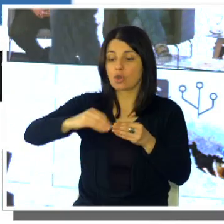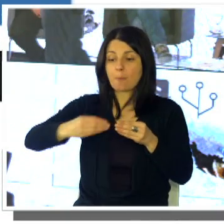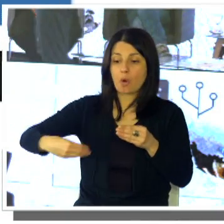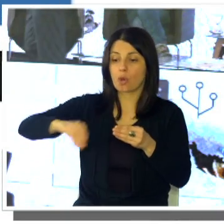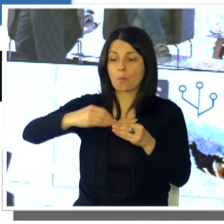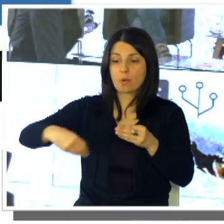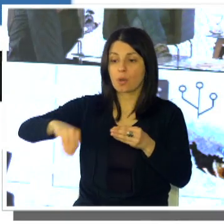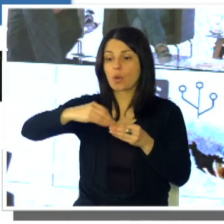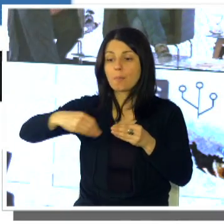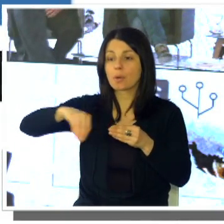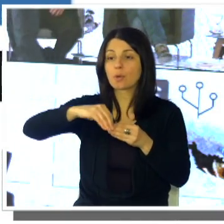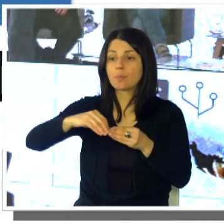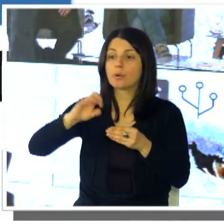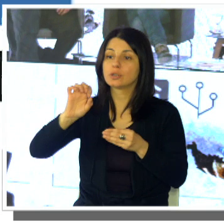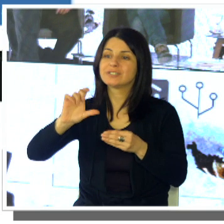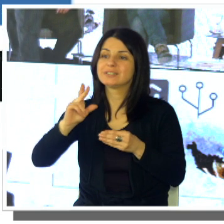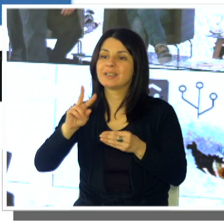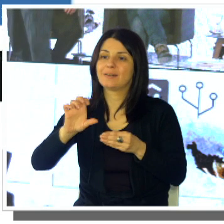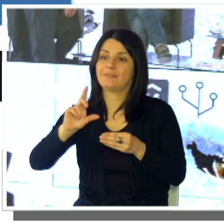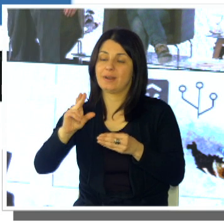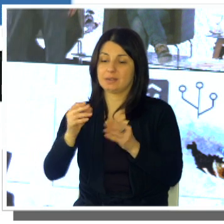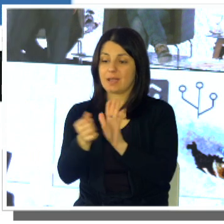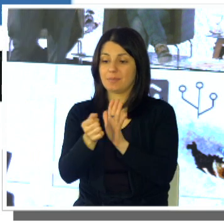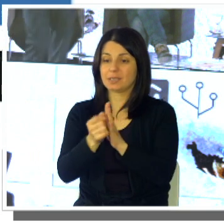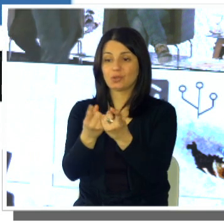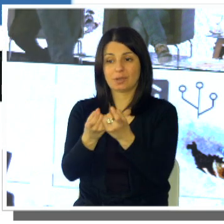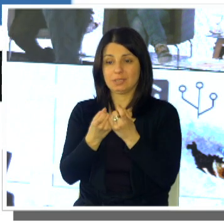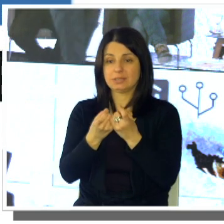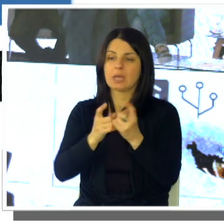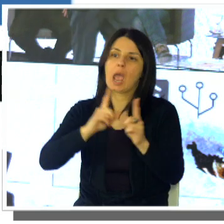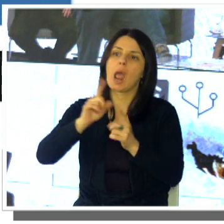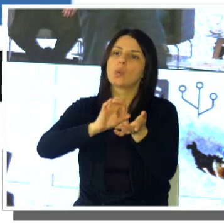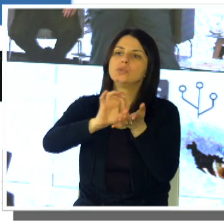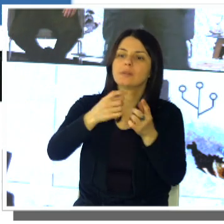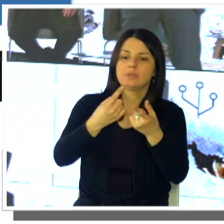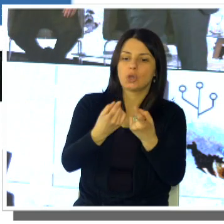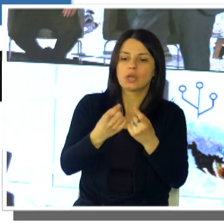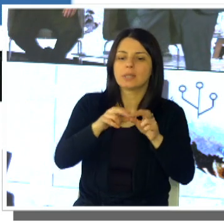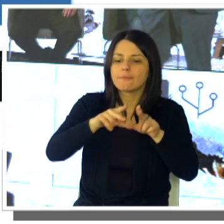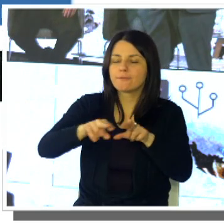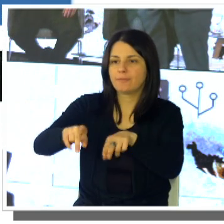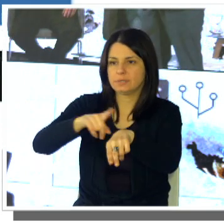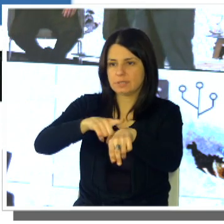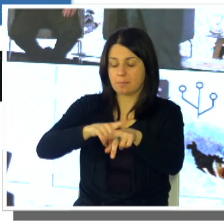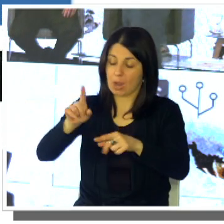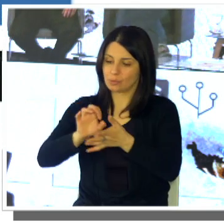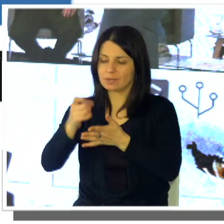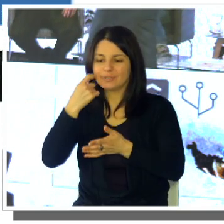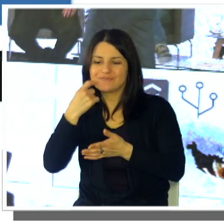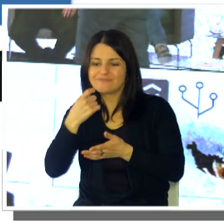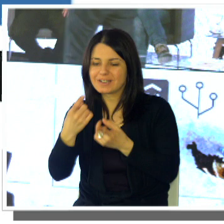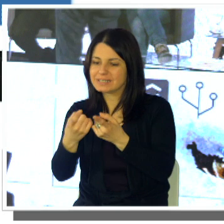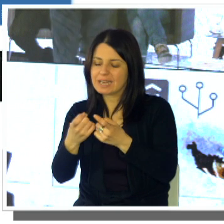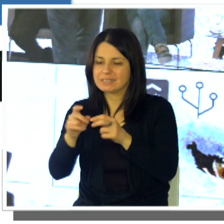secciones del application server que necesita. Quizás haya algún servicio que necesite persistencia, quizás haya algún servicio que